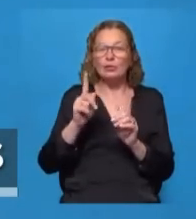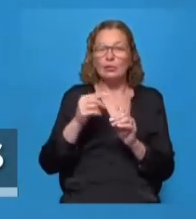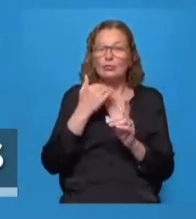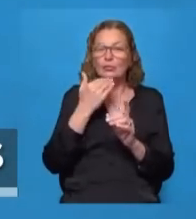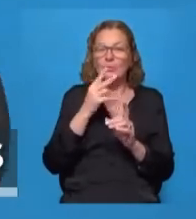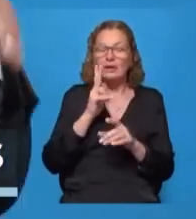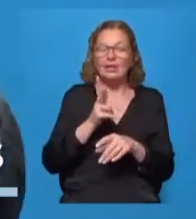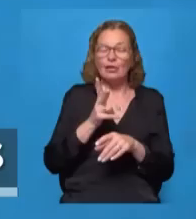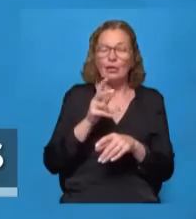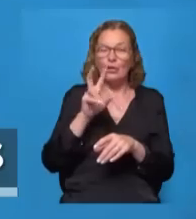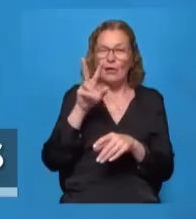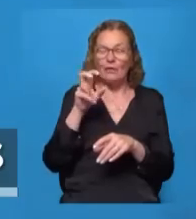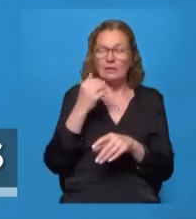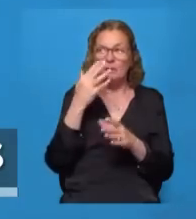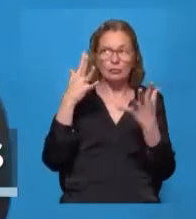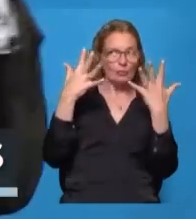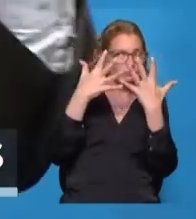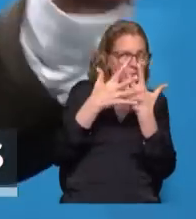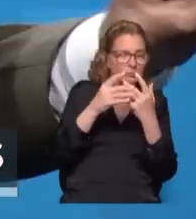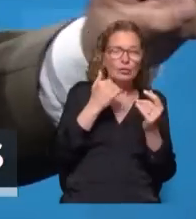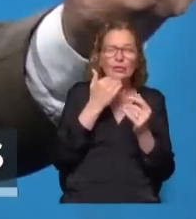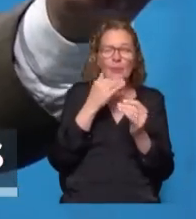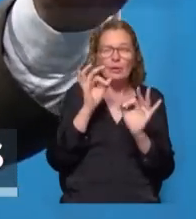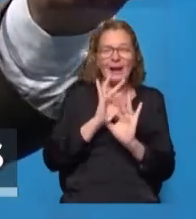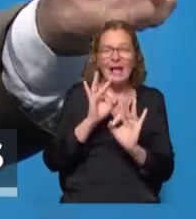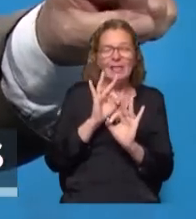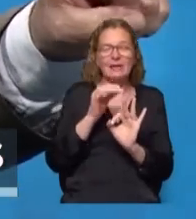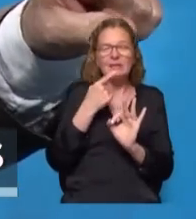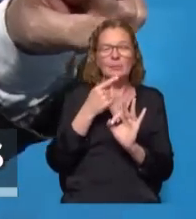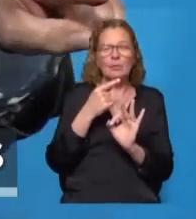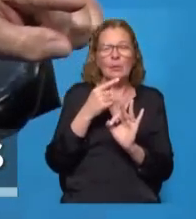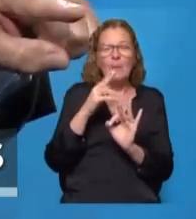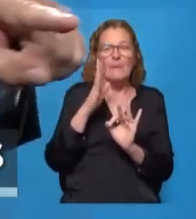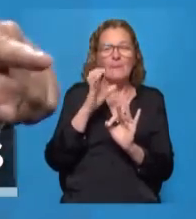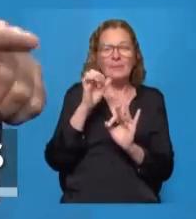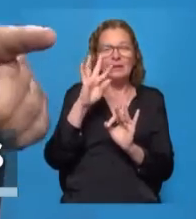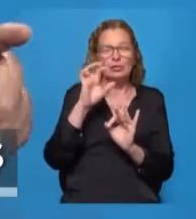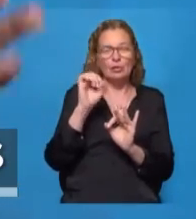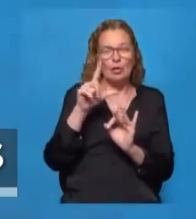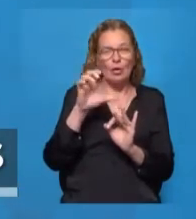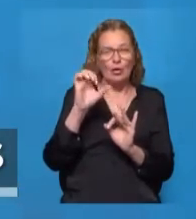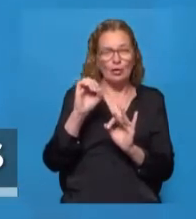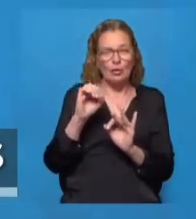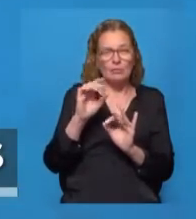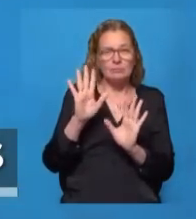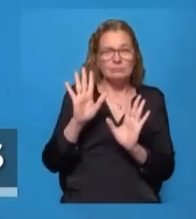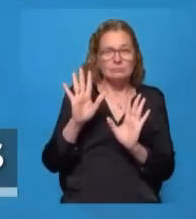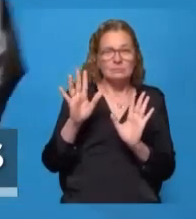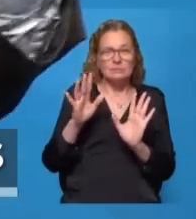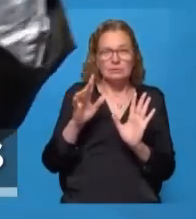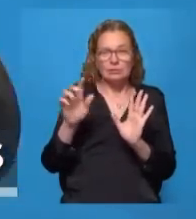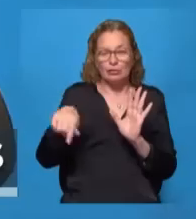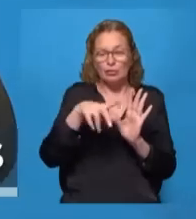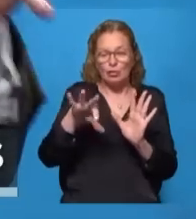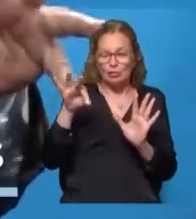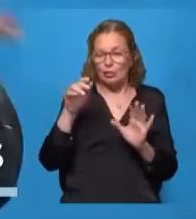hidrógeno verde es todo nebuloso está también la adjudicación de la prospección de petróleo en la plataforma continental que se sorteó